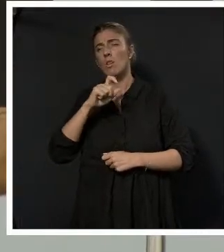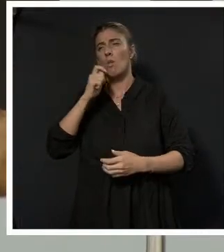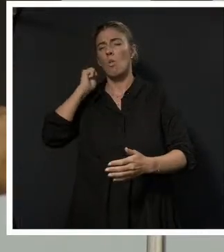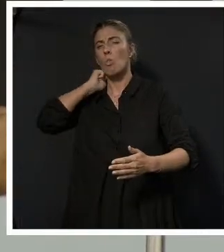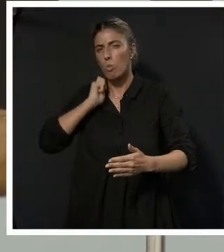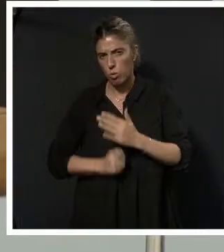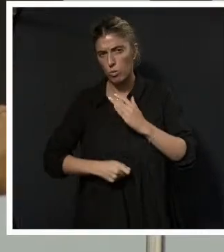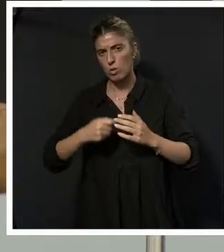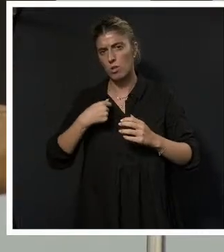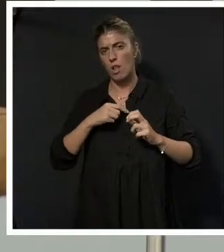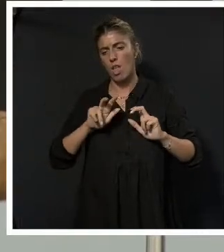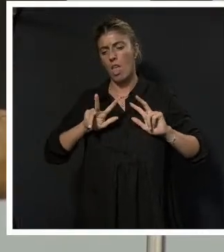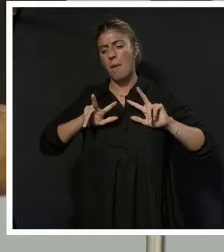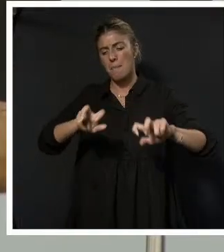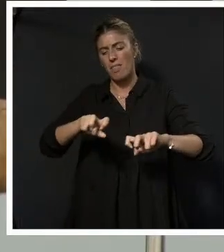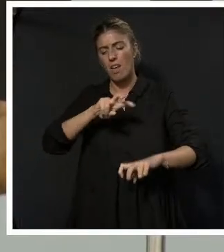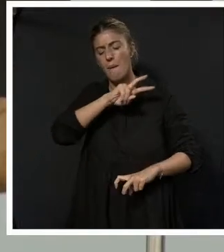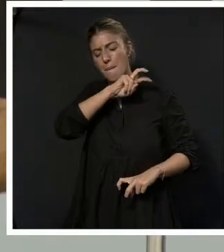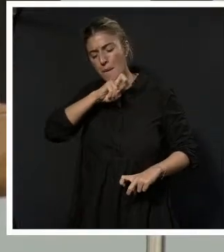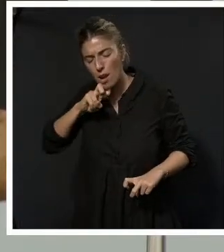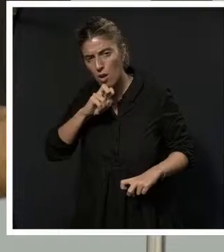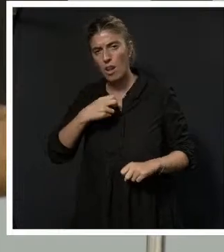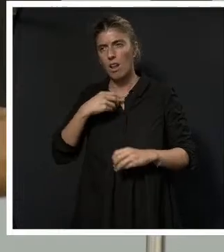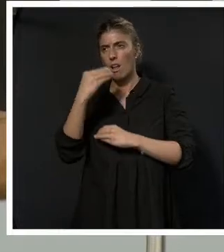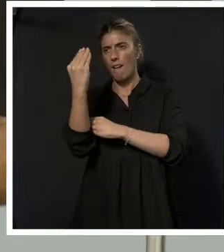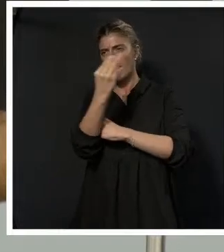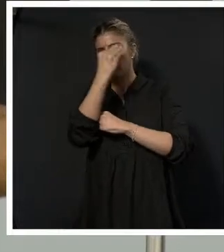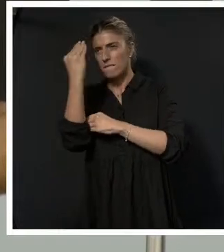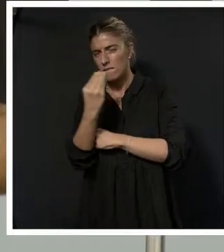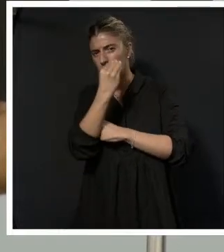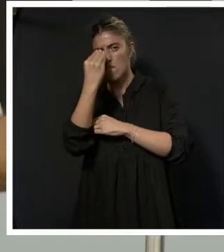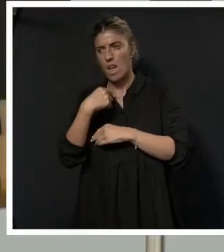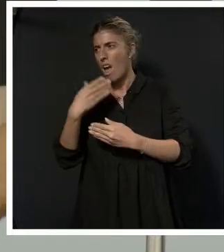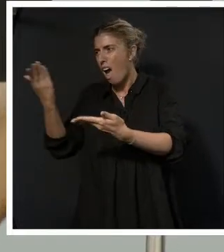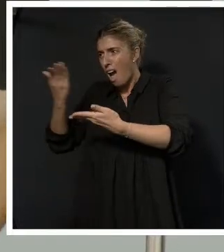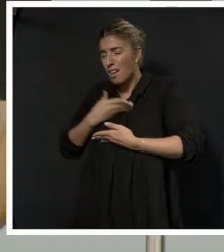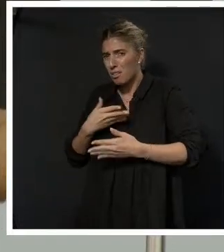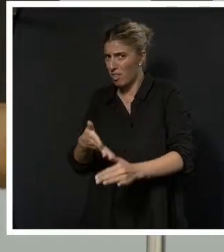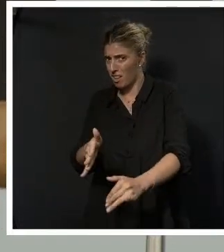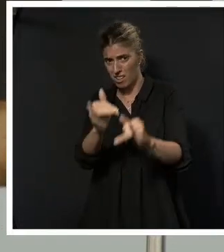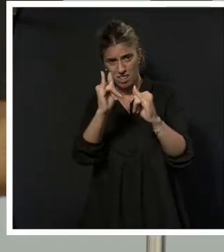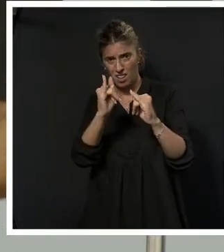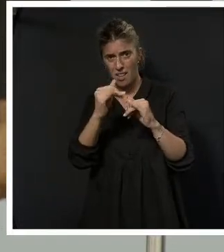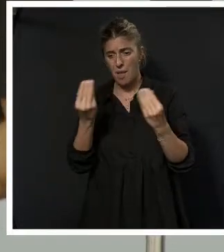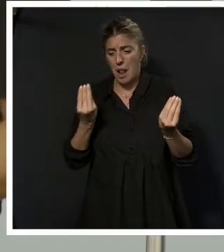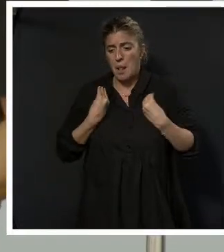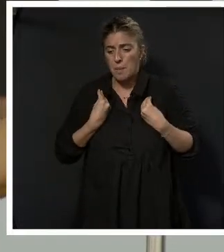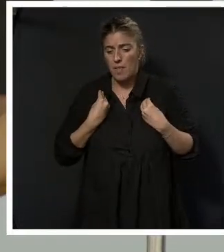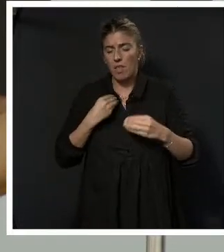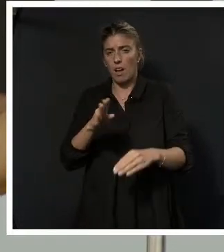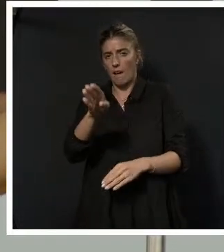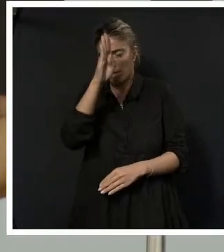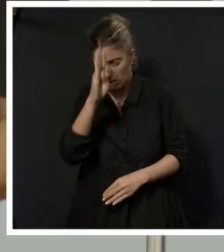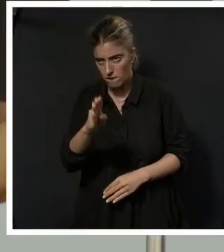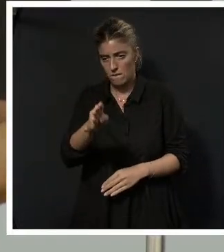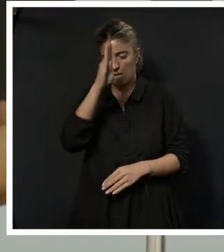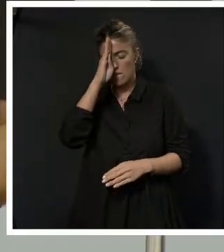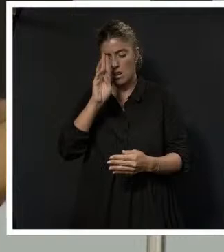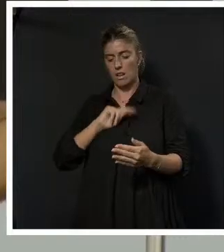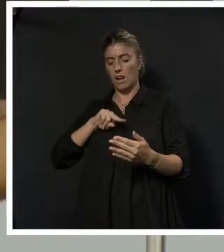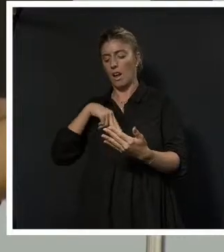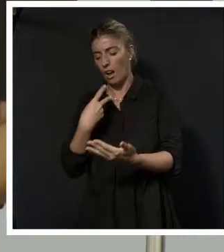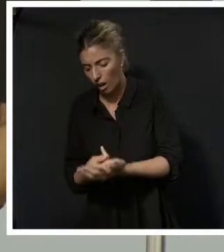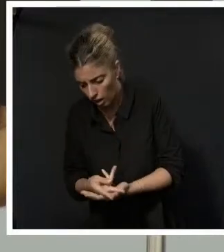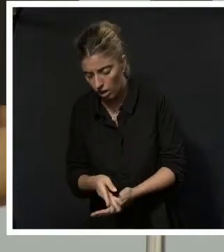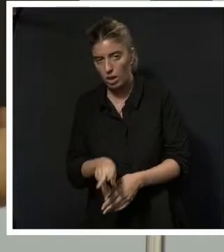a quererme uno que me ayudas en ese sentido voy a vida no fueron unos golpes eh levantarte Don Chan